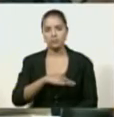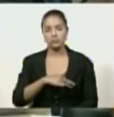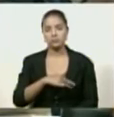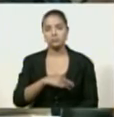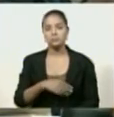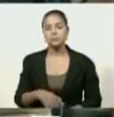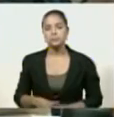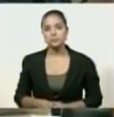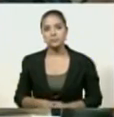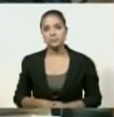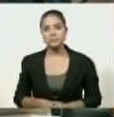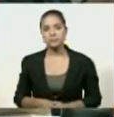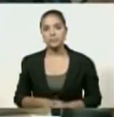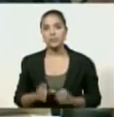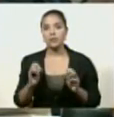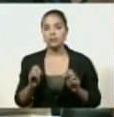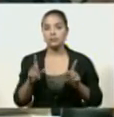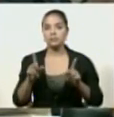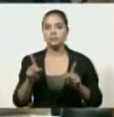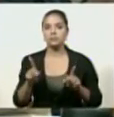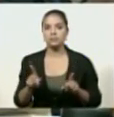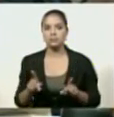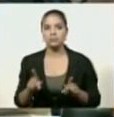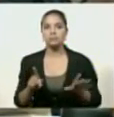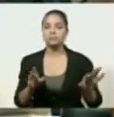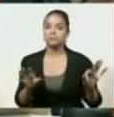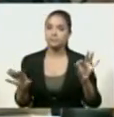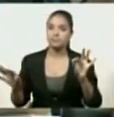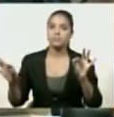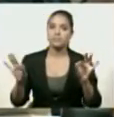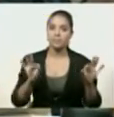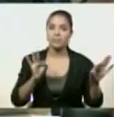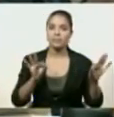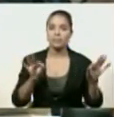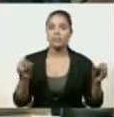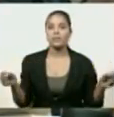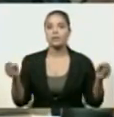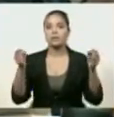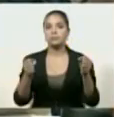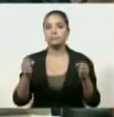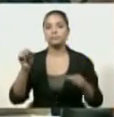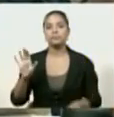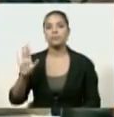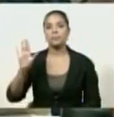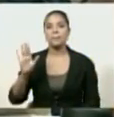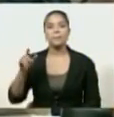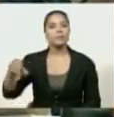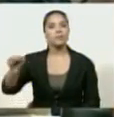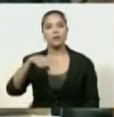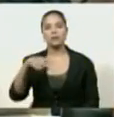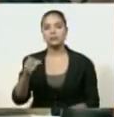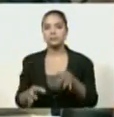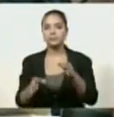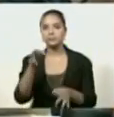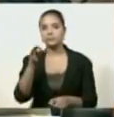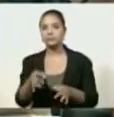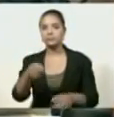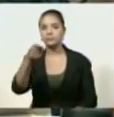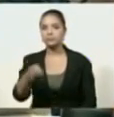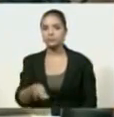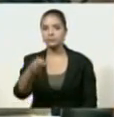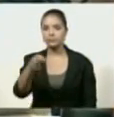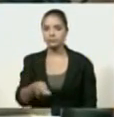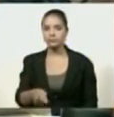precluyó la oportunidad para la preselección, designación y juramentación de los magistrados y magistradas del Tribunal